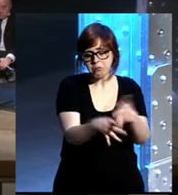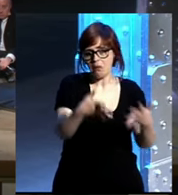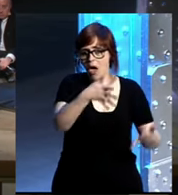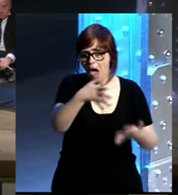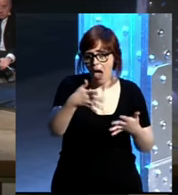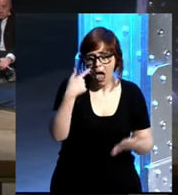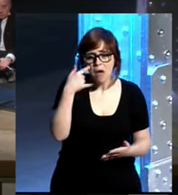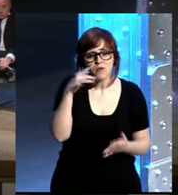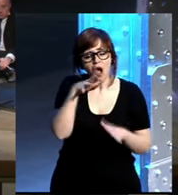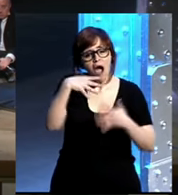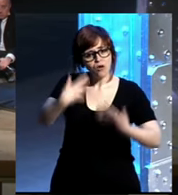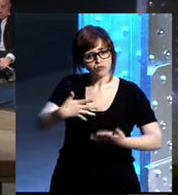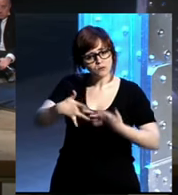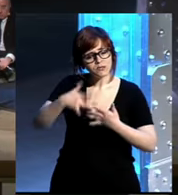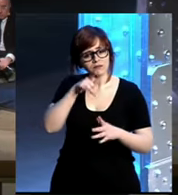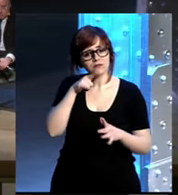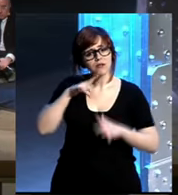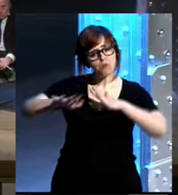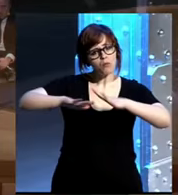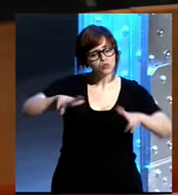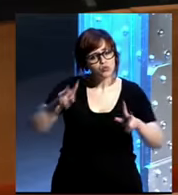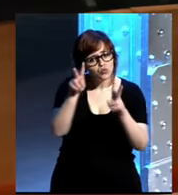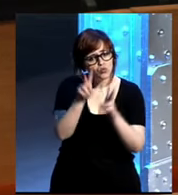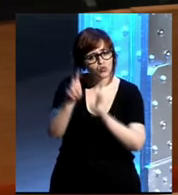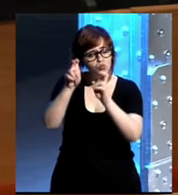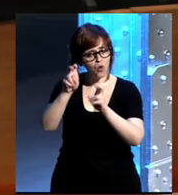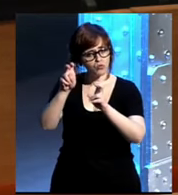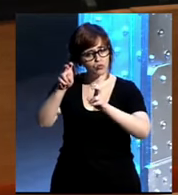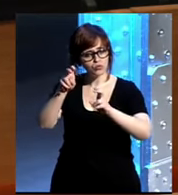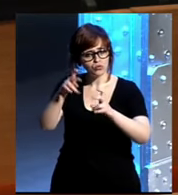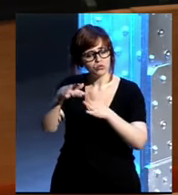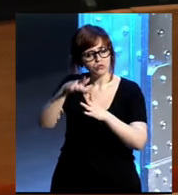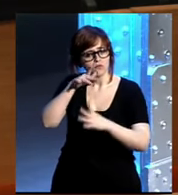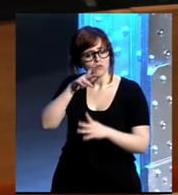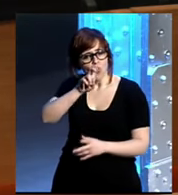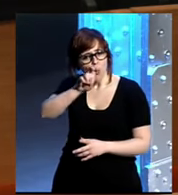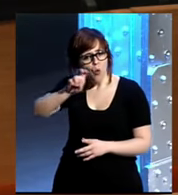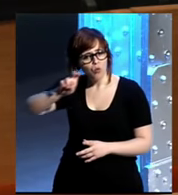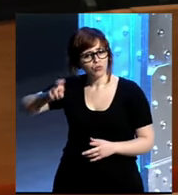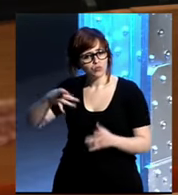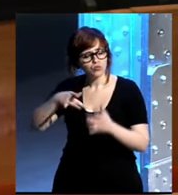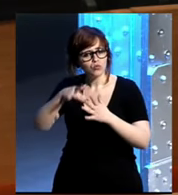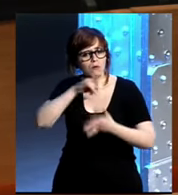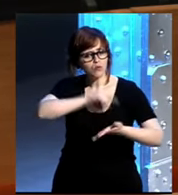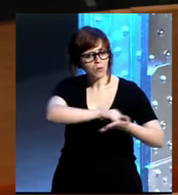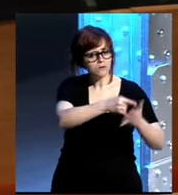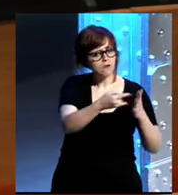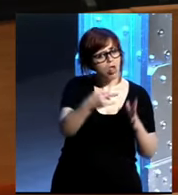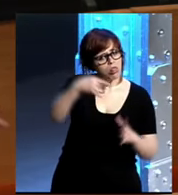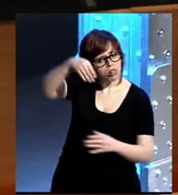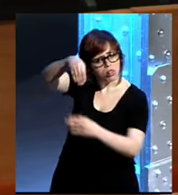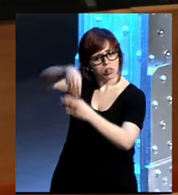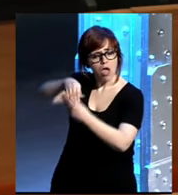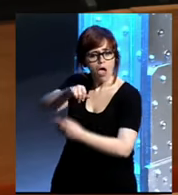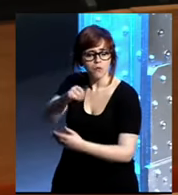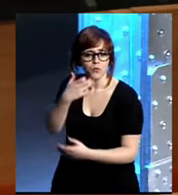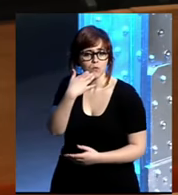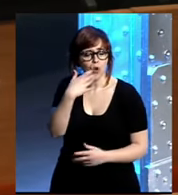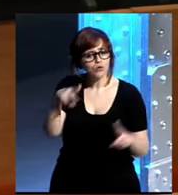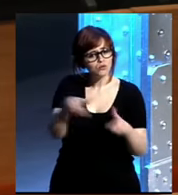otras acciones, otros espacios, ¿no? En los que las nuevas tecnologías están teniendo mucho énfasis y están también haciendo que la sociedad civil